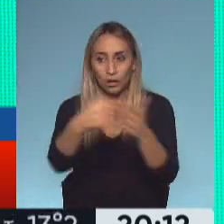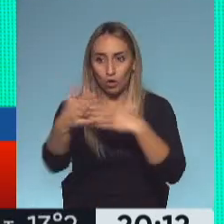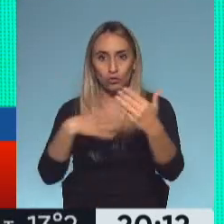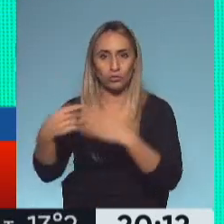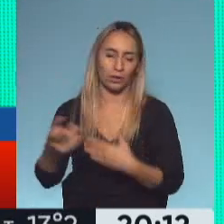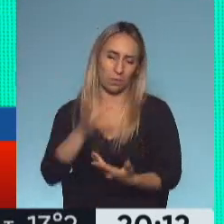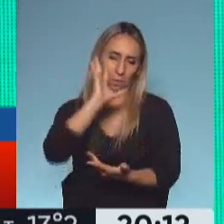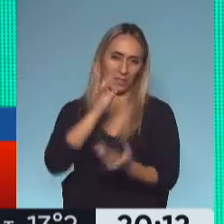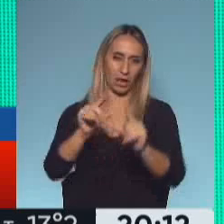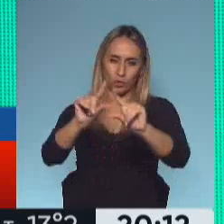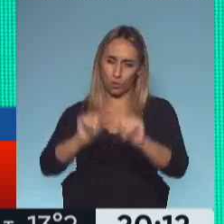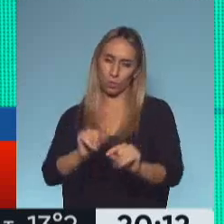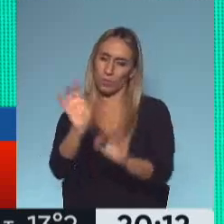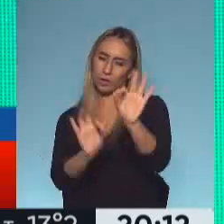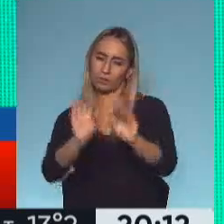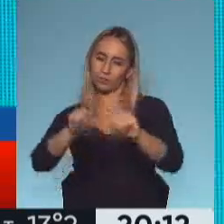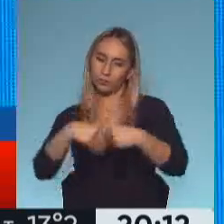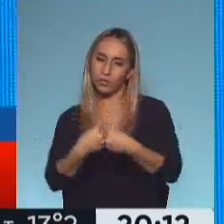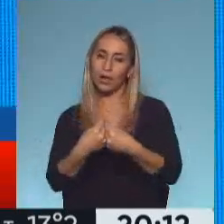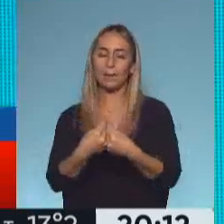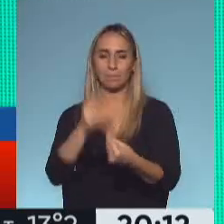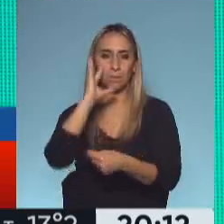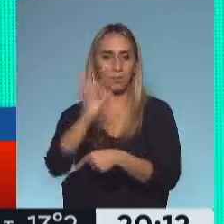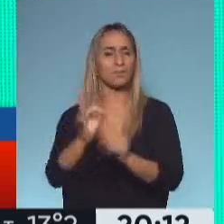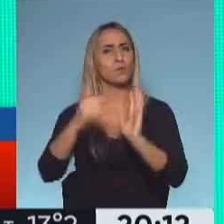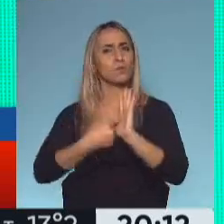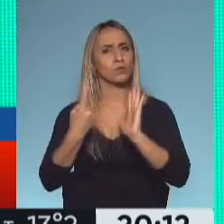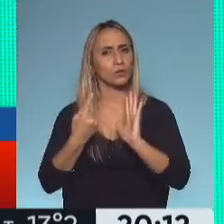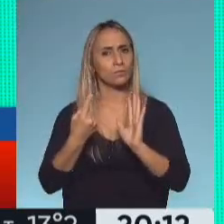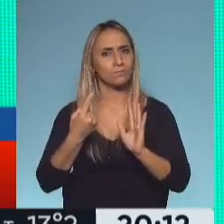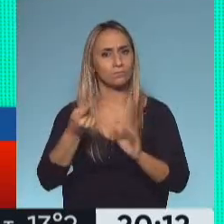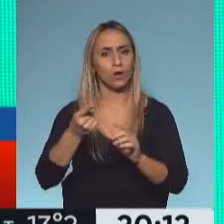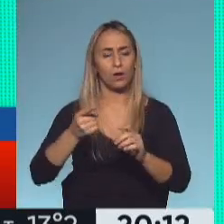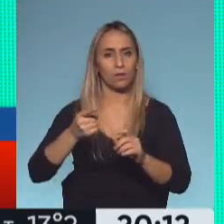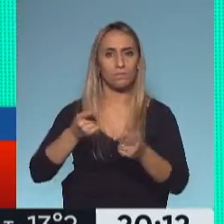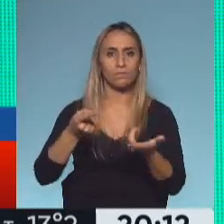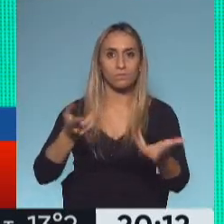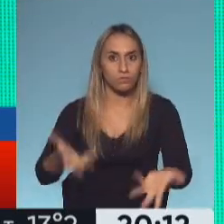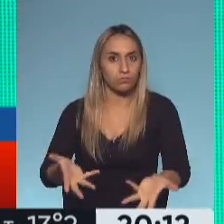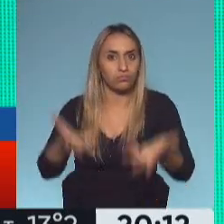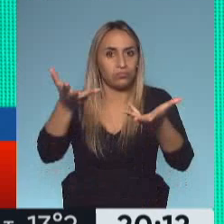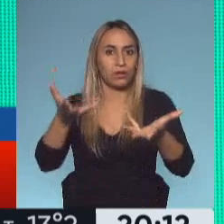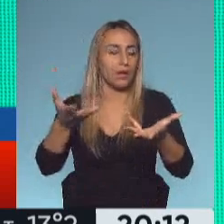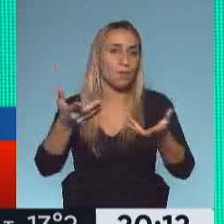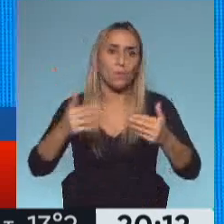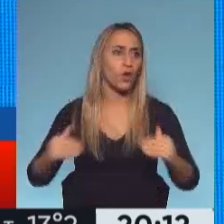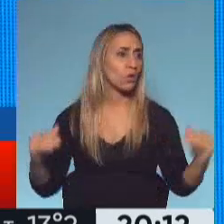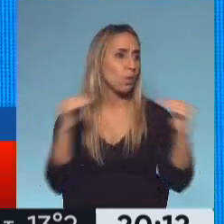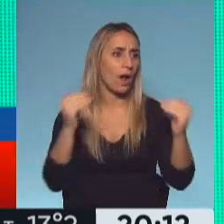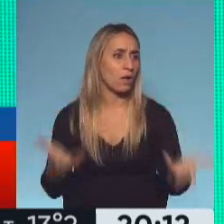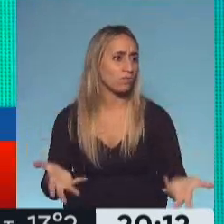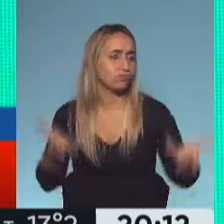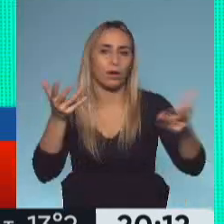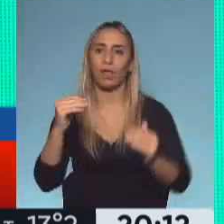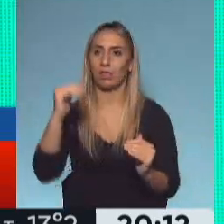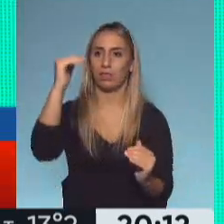hoy, pero una de las premisas era que el crecimiento sea lo más equitativo que se pueda, y uno de los grandes problemas que tenemos es la